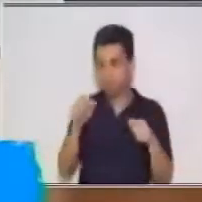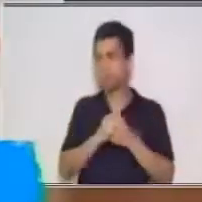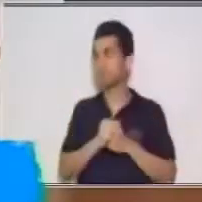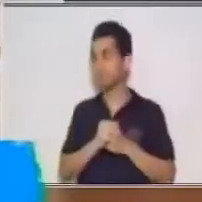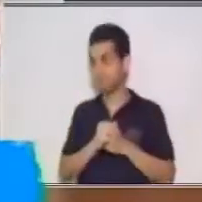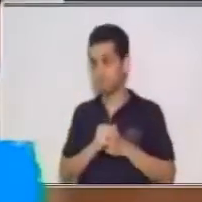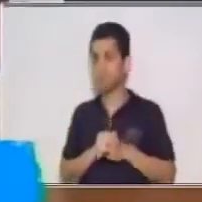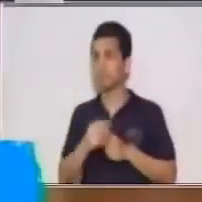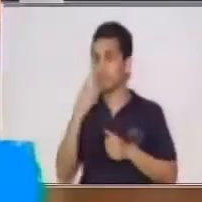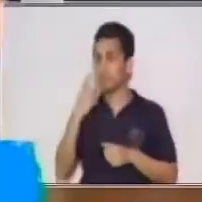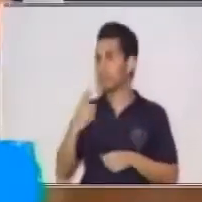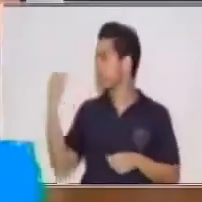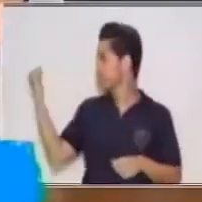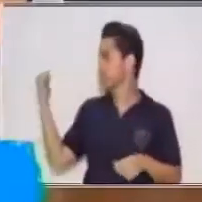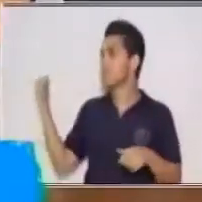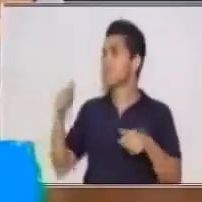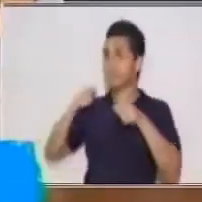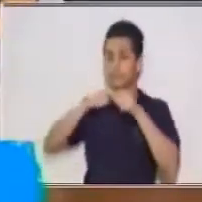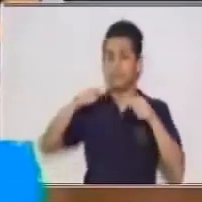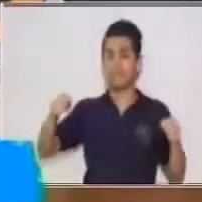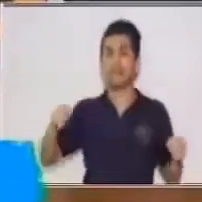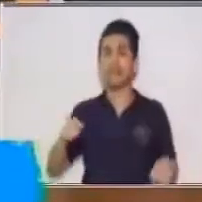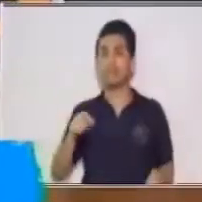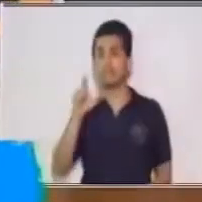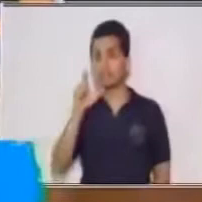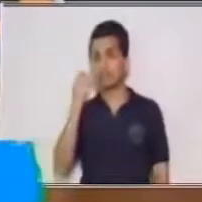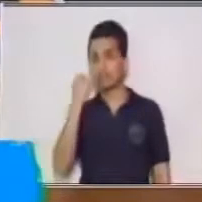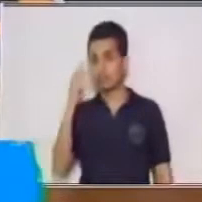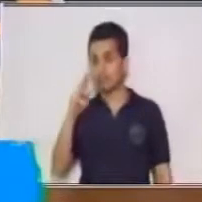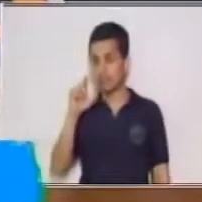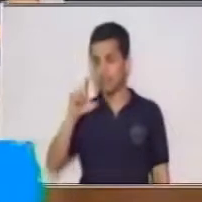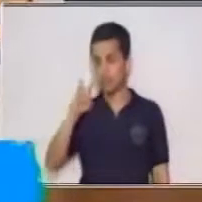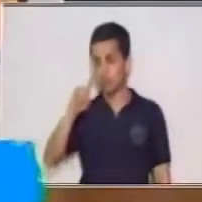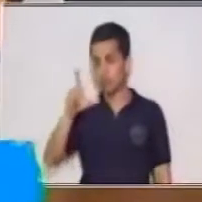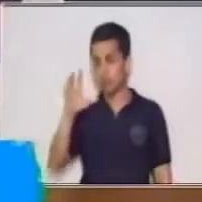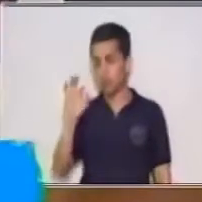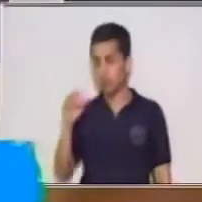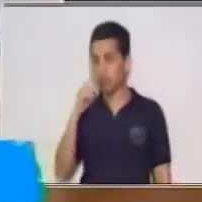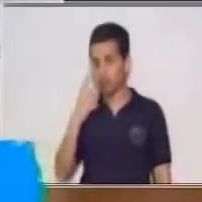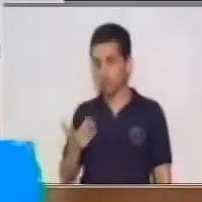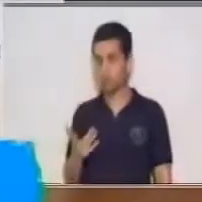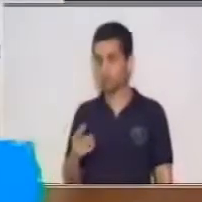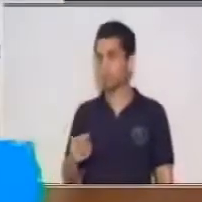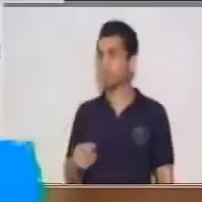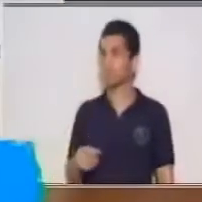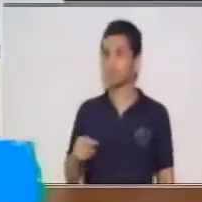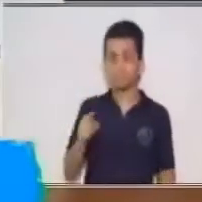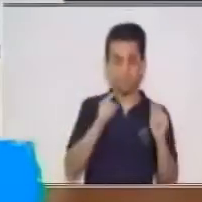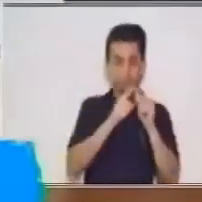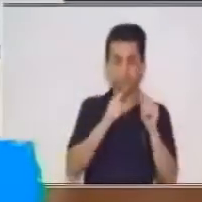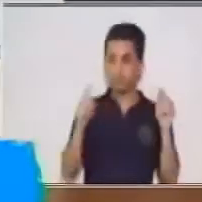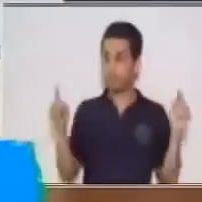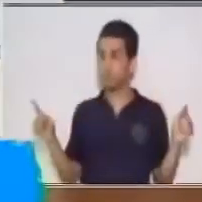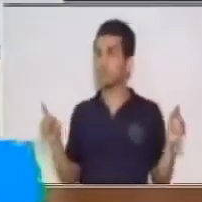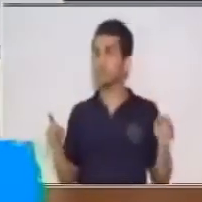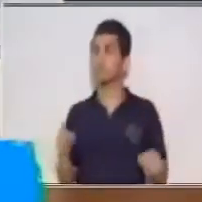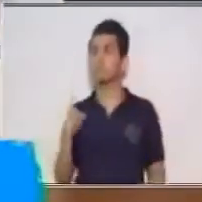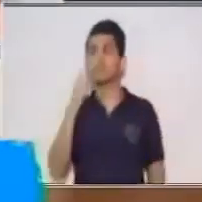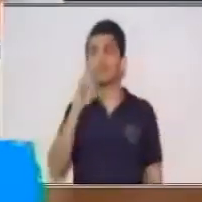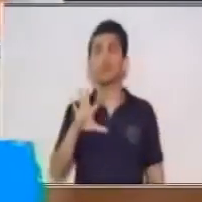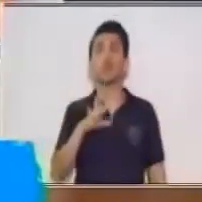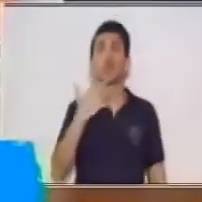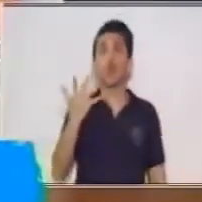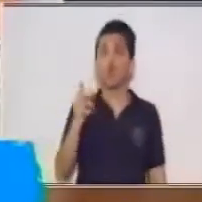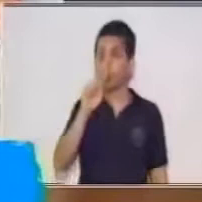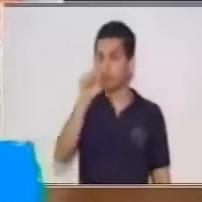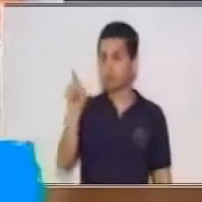ver las medidas de nuestro círculo. ¿Cuál te dije que era el diámetro? Muy bien. Para encontrar el centro, si lo estás